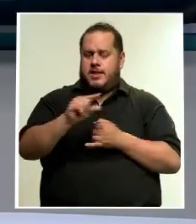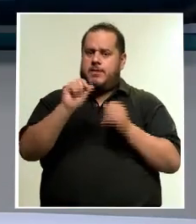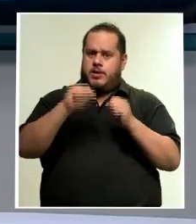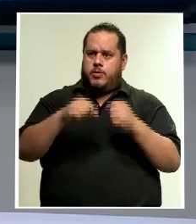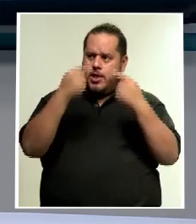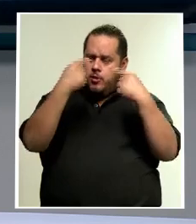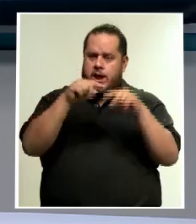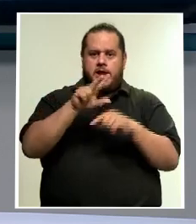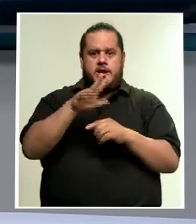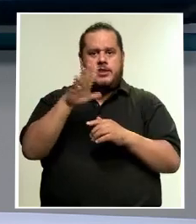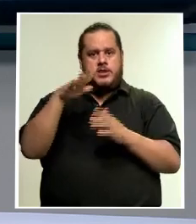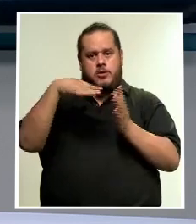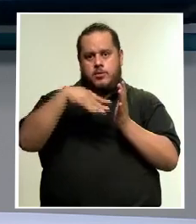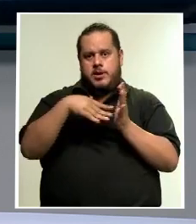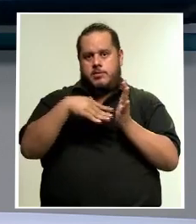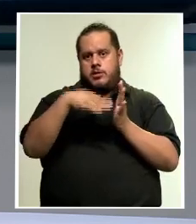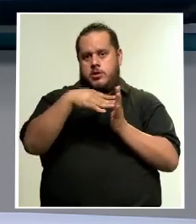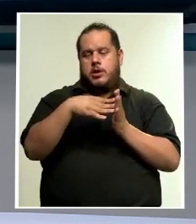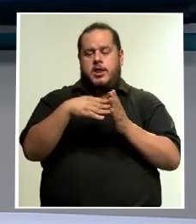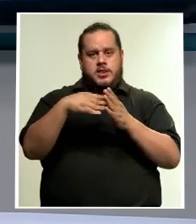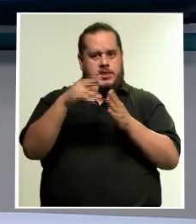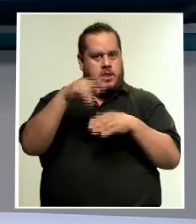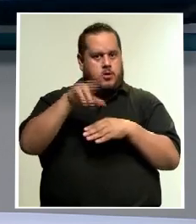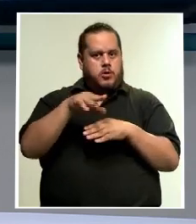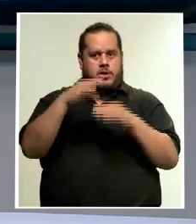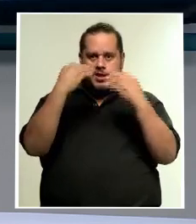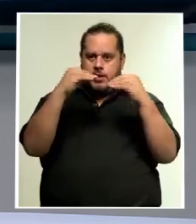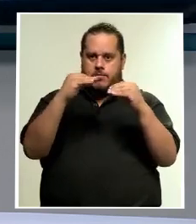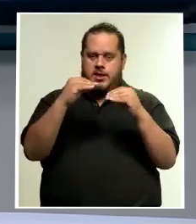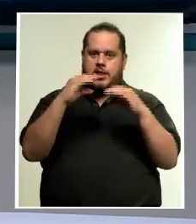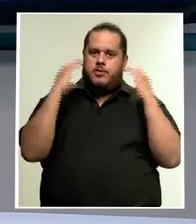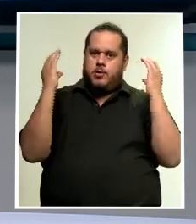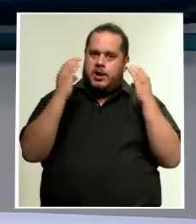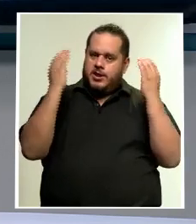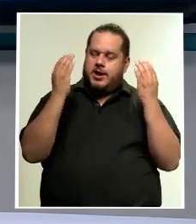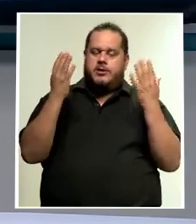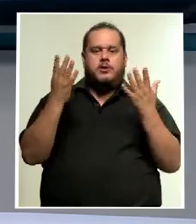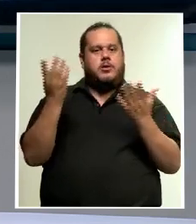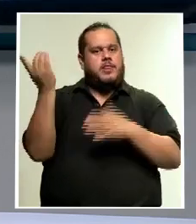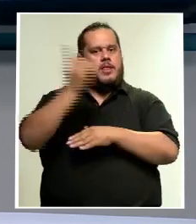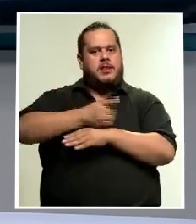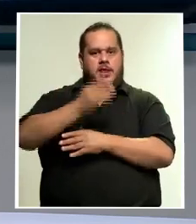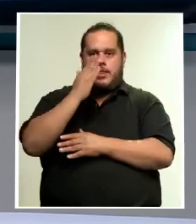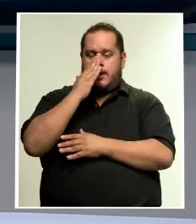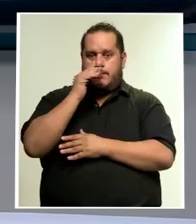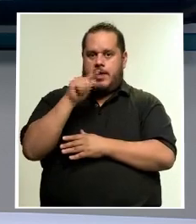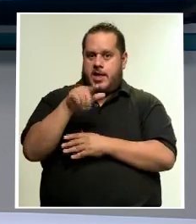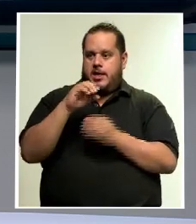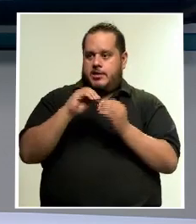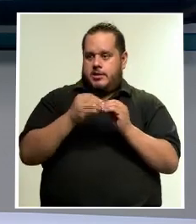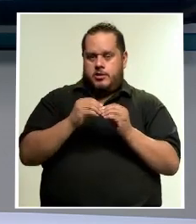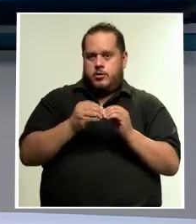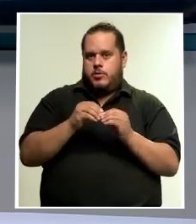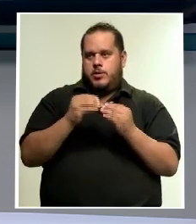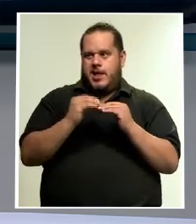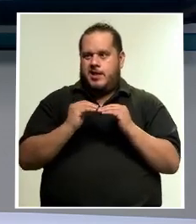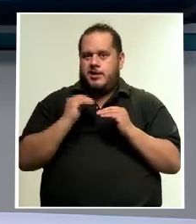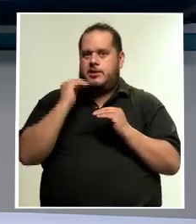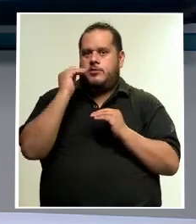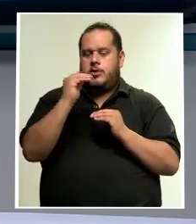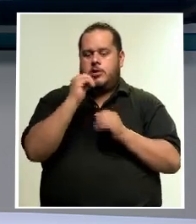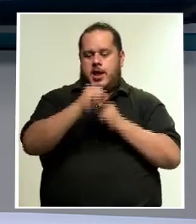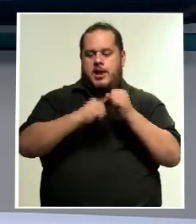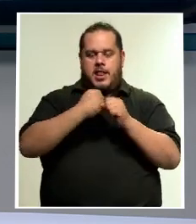35 mil millones de colones en ventas por la celebración del Día de la Madre. Esta cifra sería la superior a la del